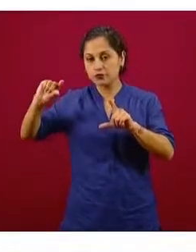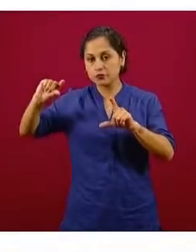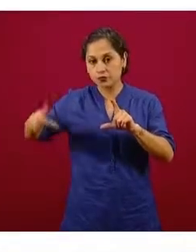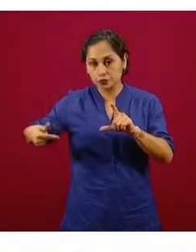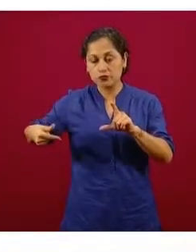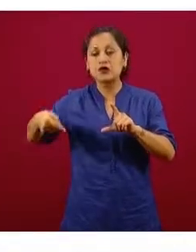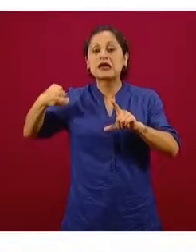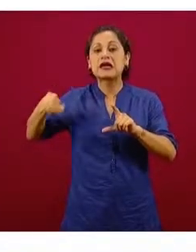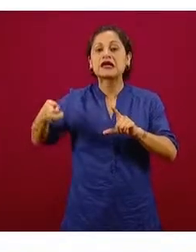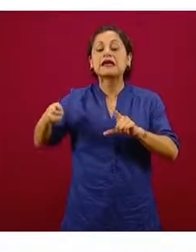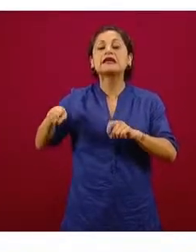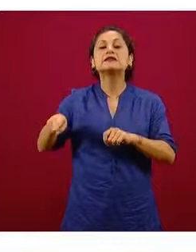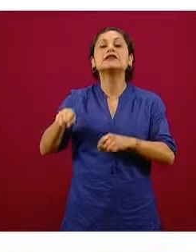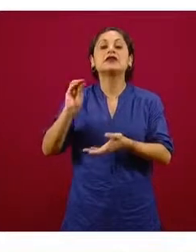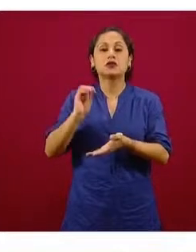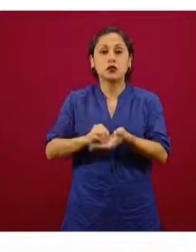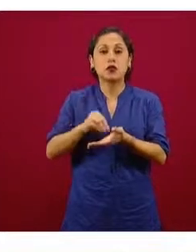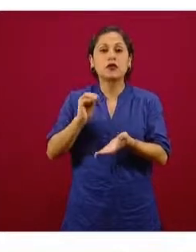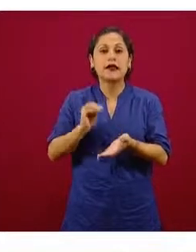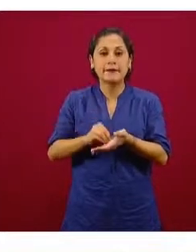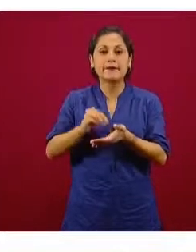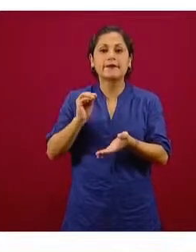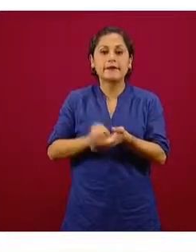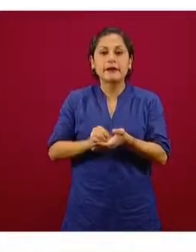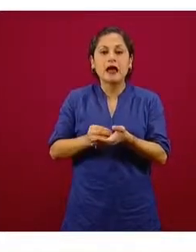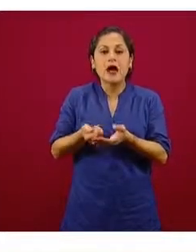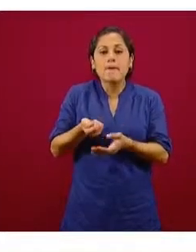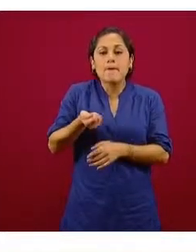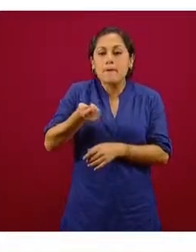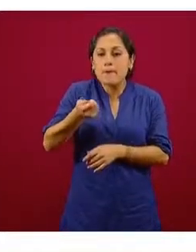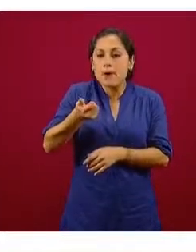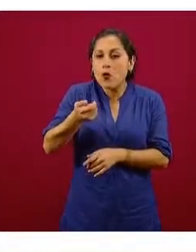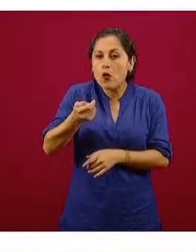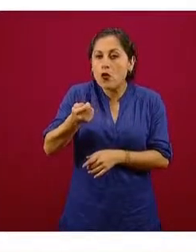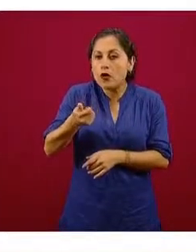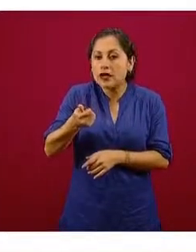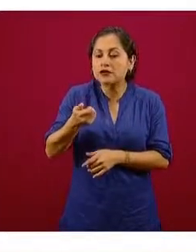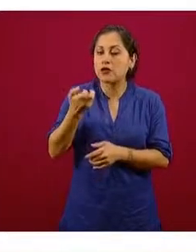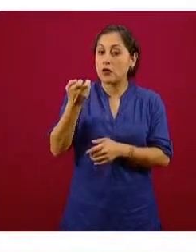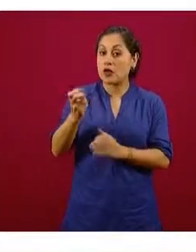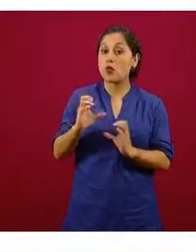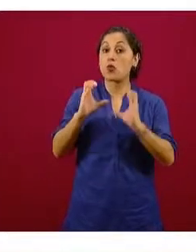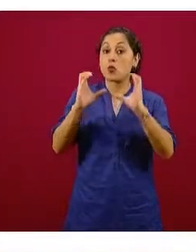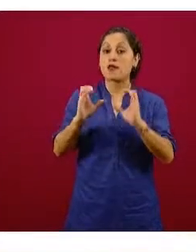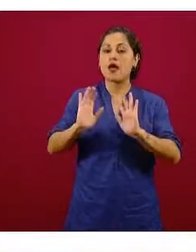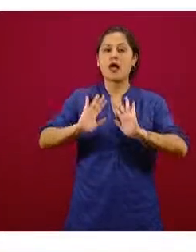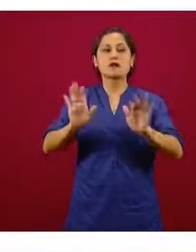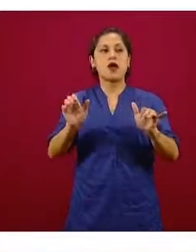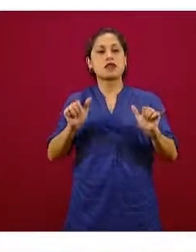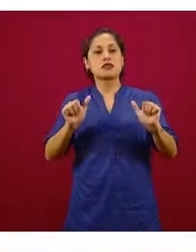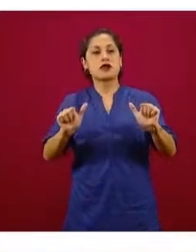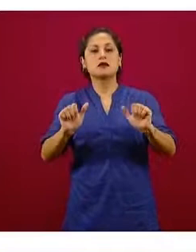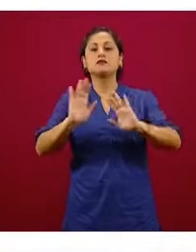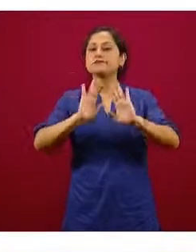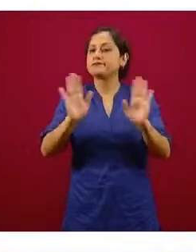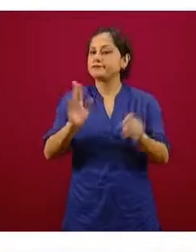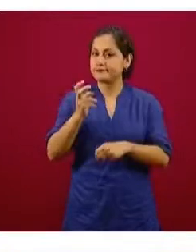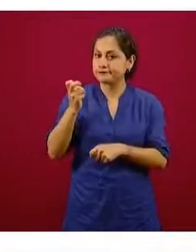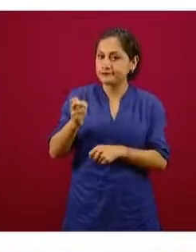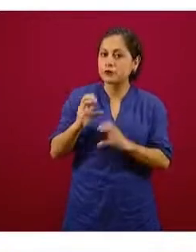una estabilidad, que esa estabilidad hay que verla con cuidado porque una estabilidad pudiera